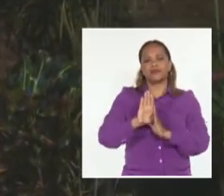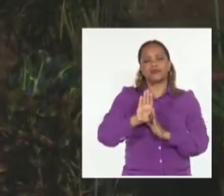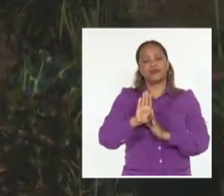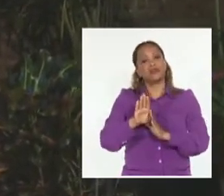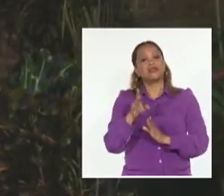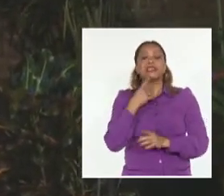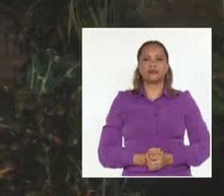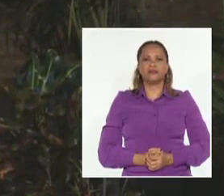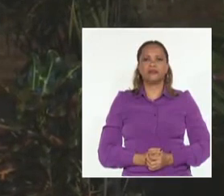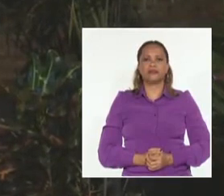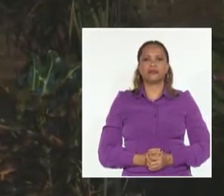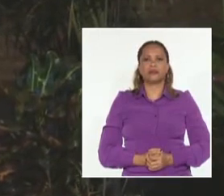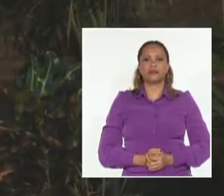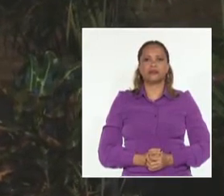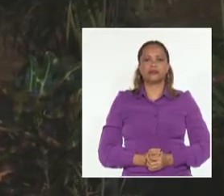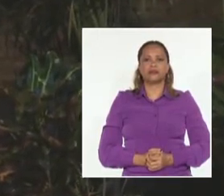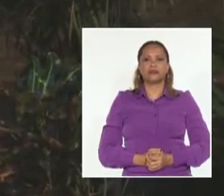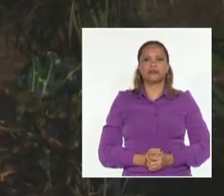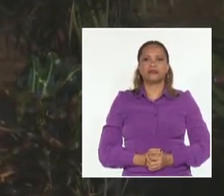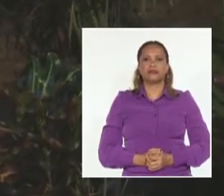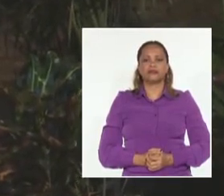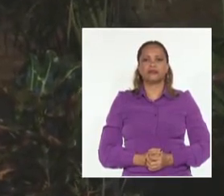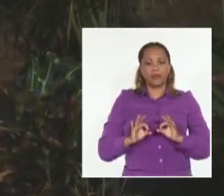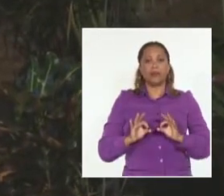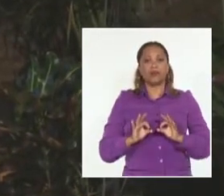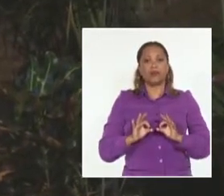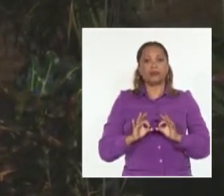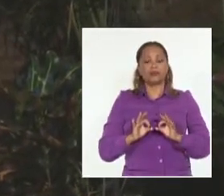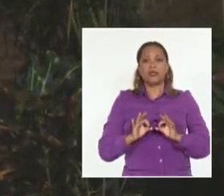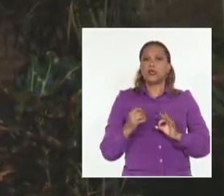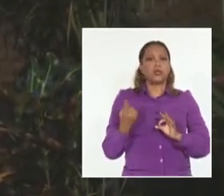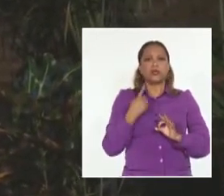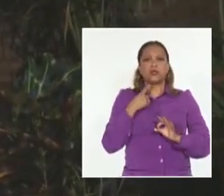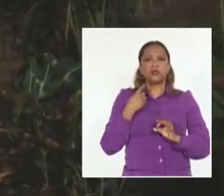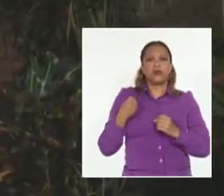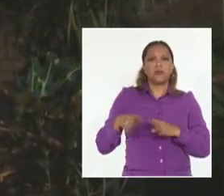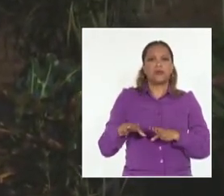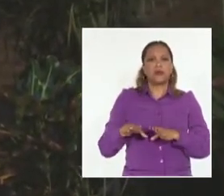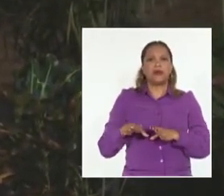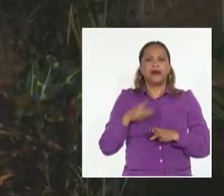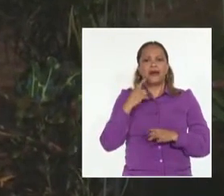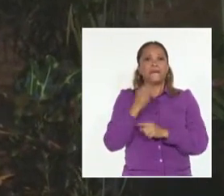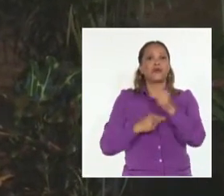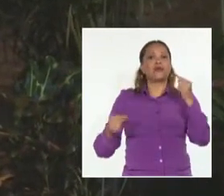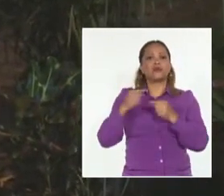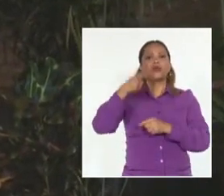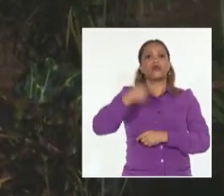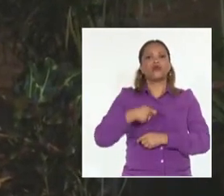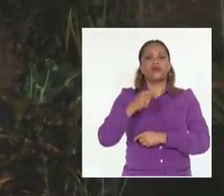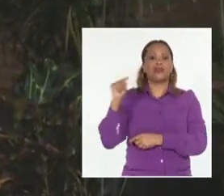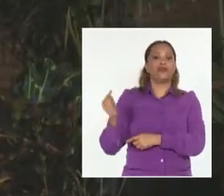las necesidades de la población. Pero incluso bajo esas condiciones, no hemos dejado ni dejaremos de priorizar la justicia